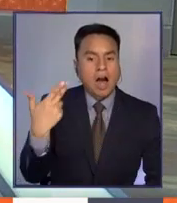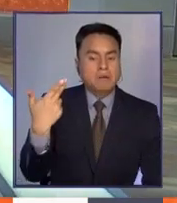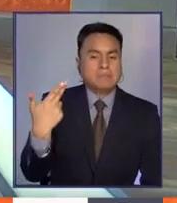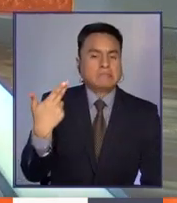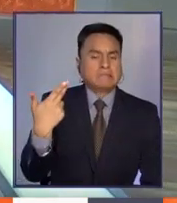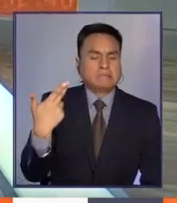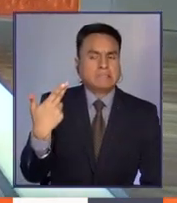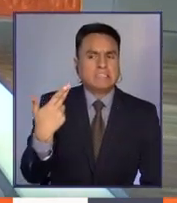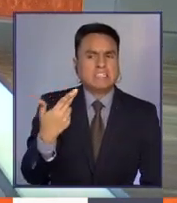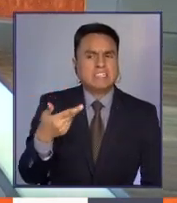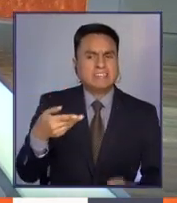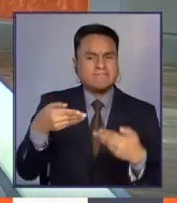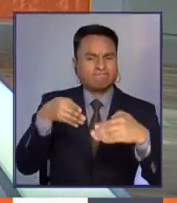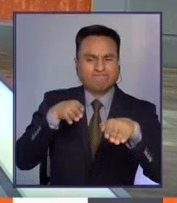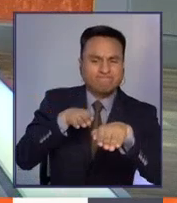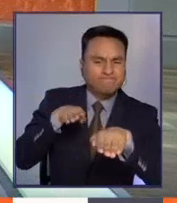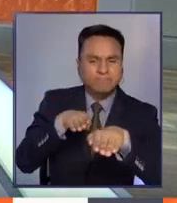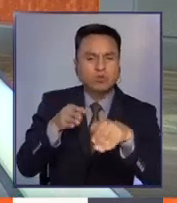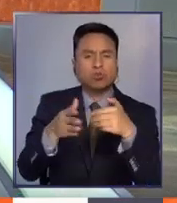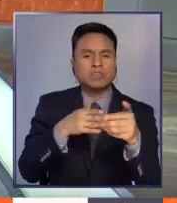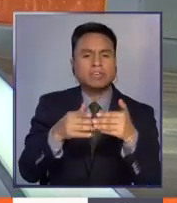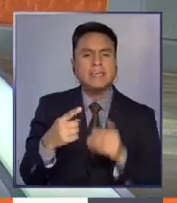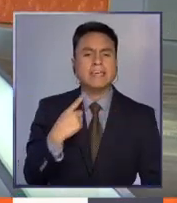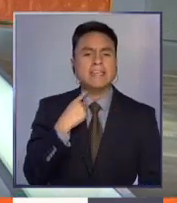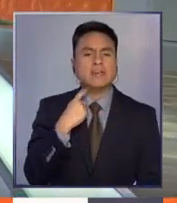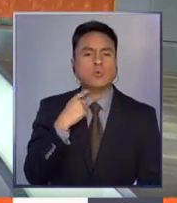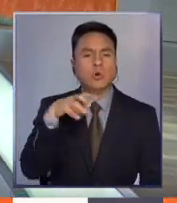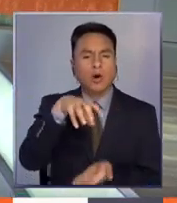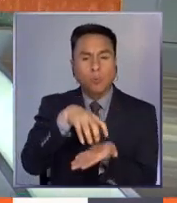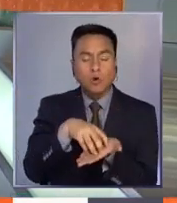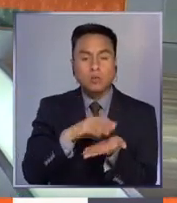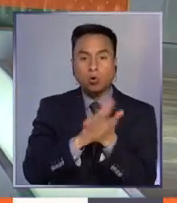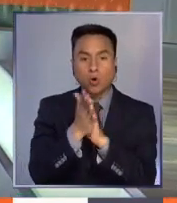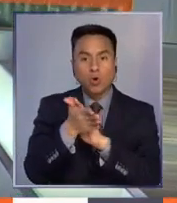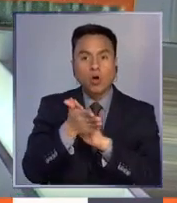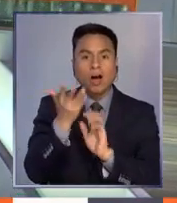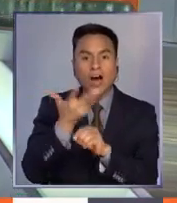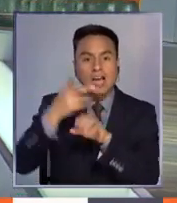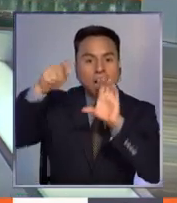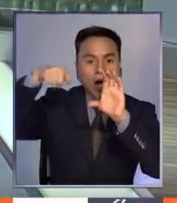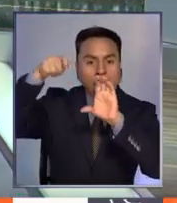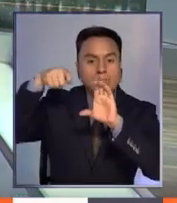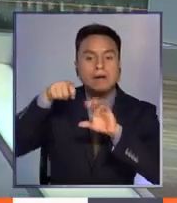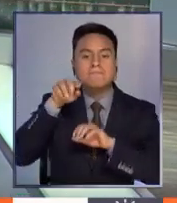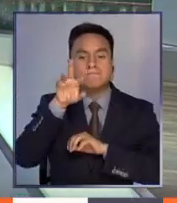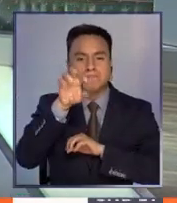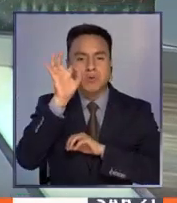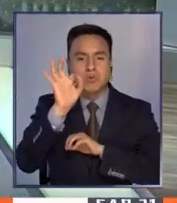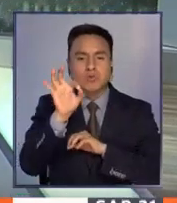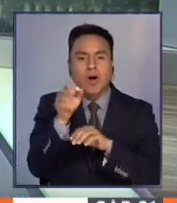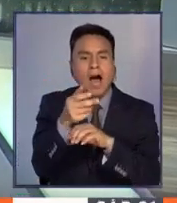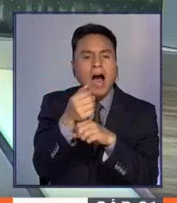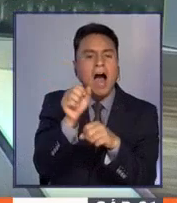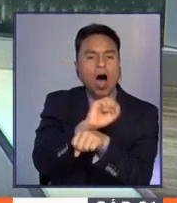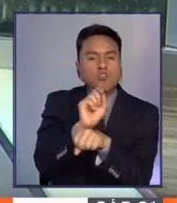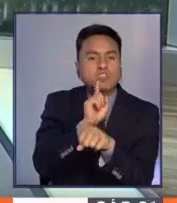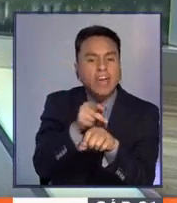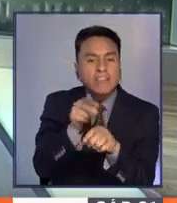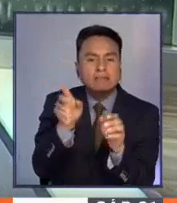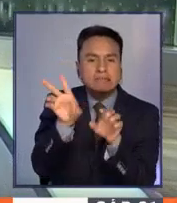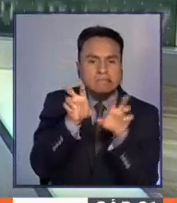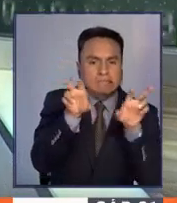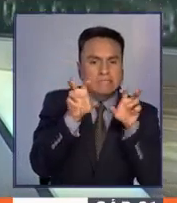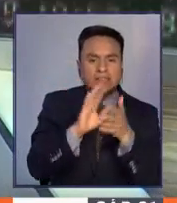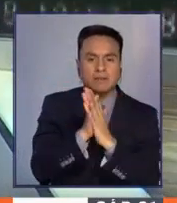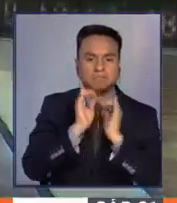le cerraron el paso. Esto es la comuna de Quilicura. Todo quedó registrado por la cámara instalada en el auto y que ahora vemos en la siguiente